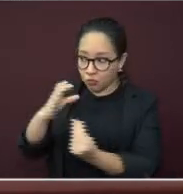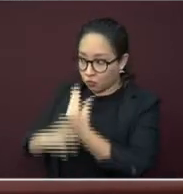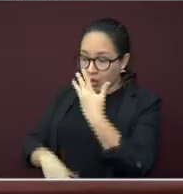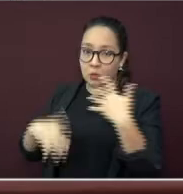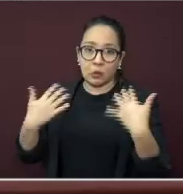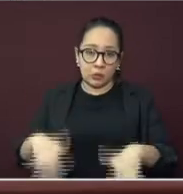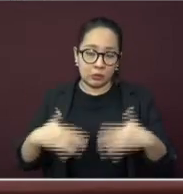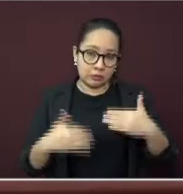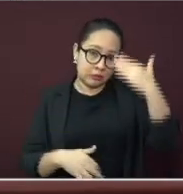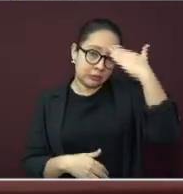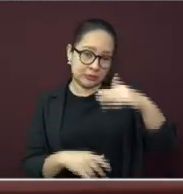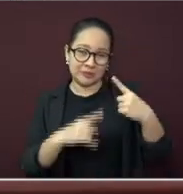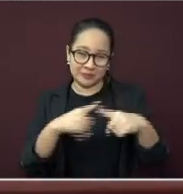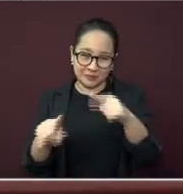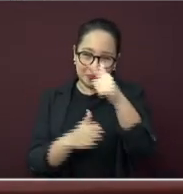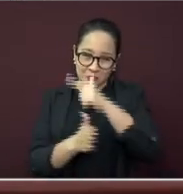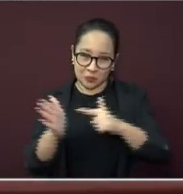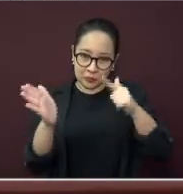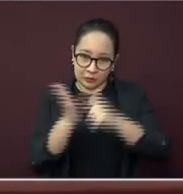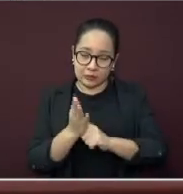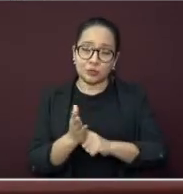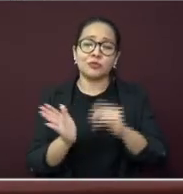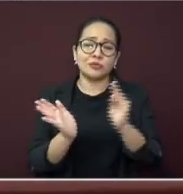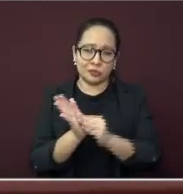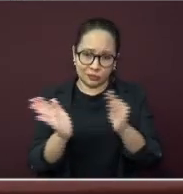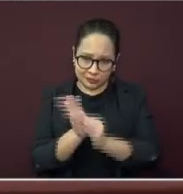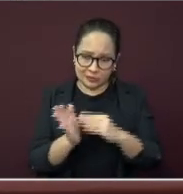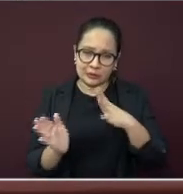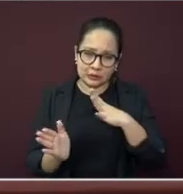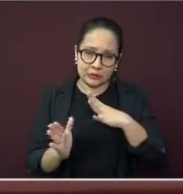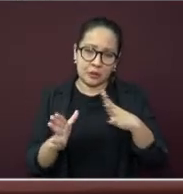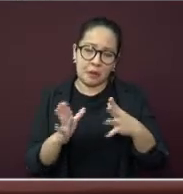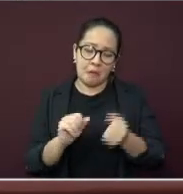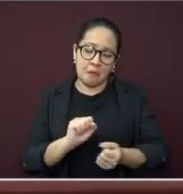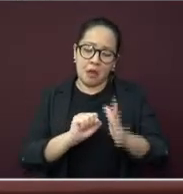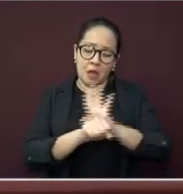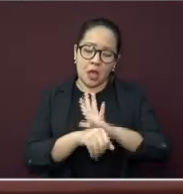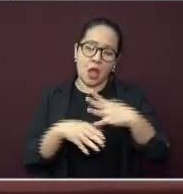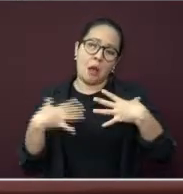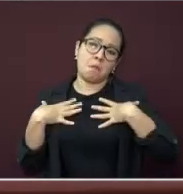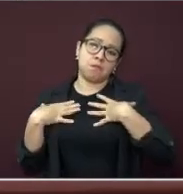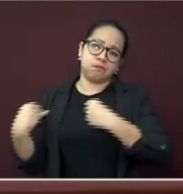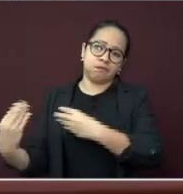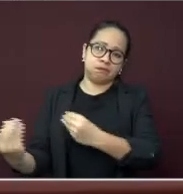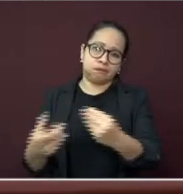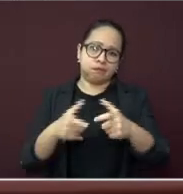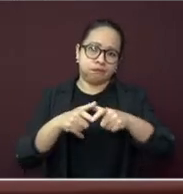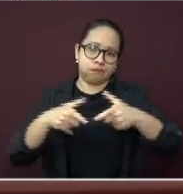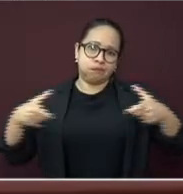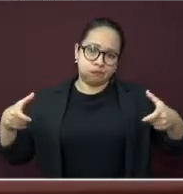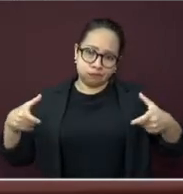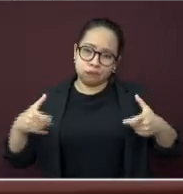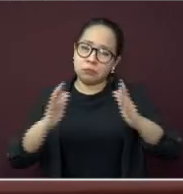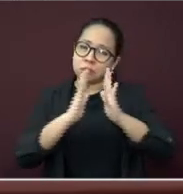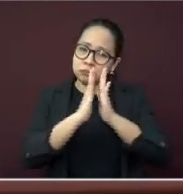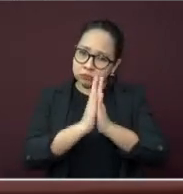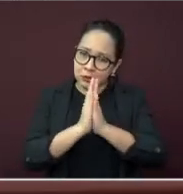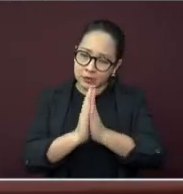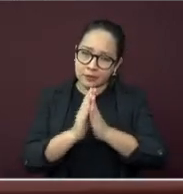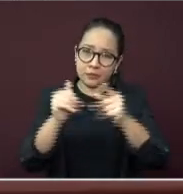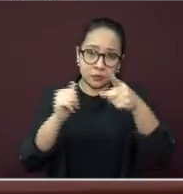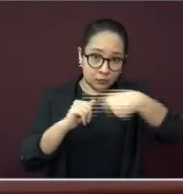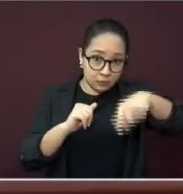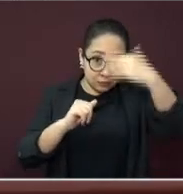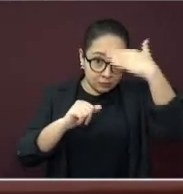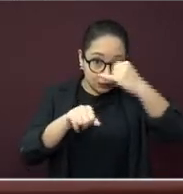estado mencionando la transmisión continua de ahí la importancia de informarse del comportamiento que están teniendo los